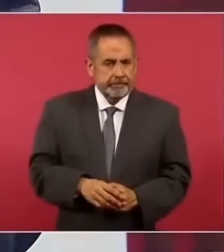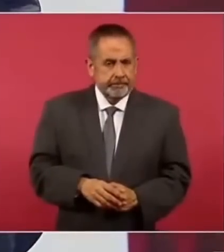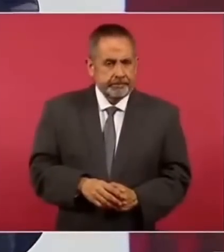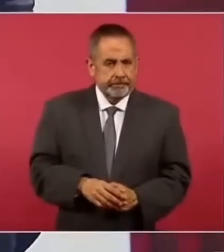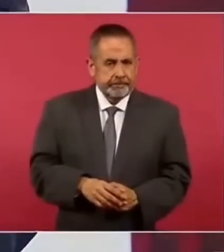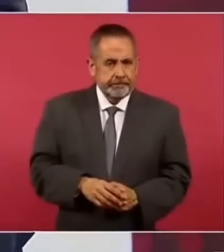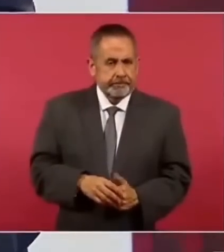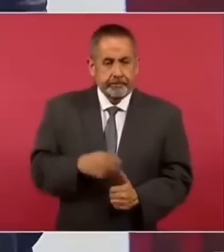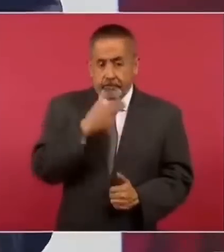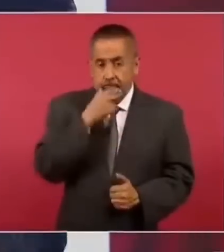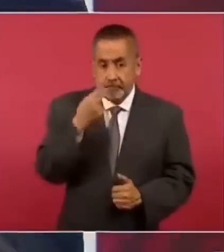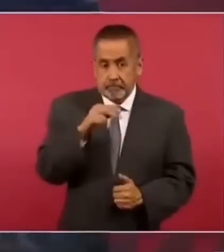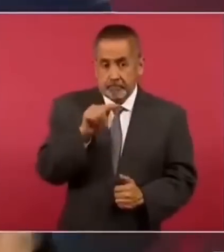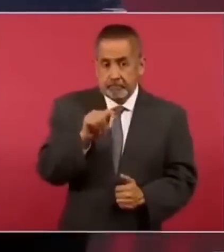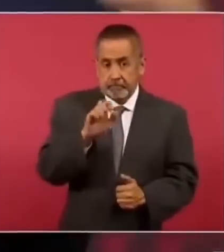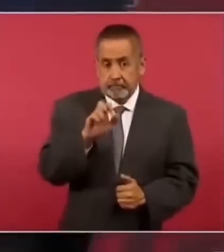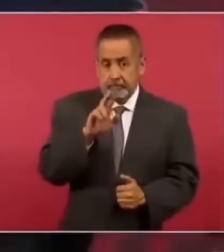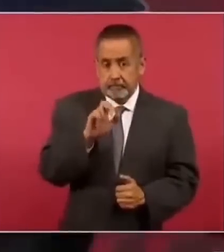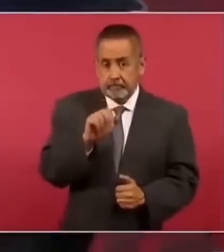Terrazas